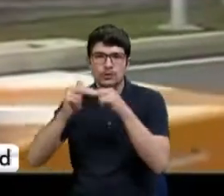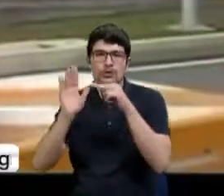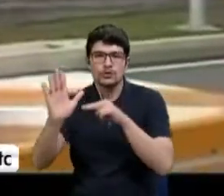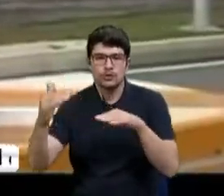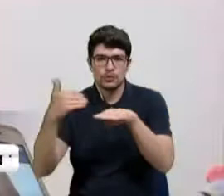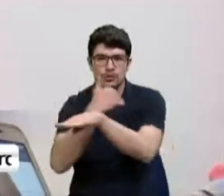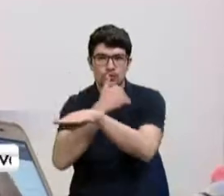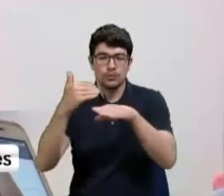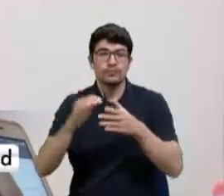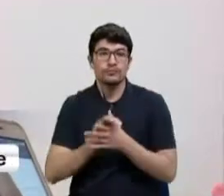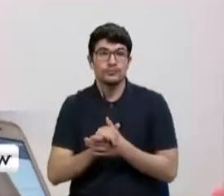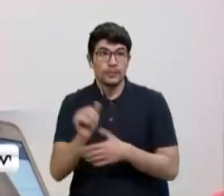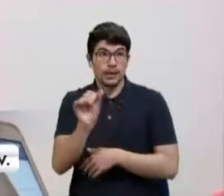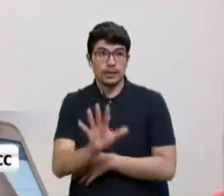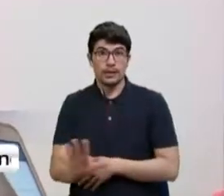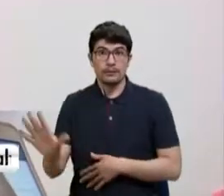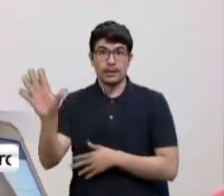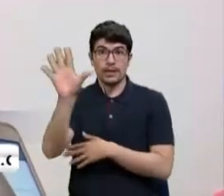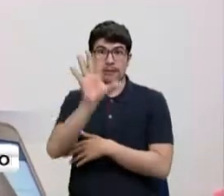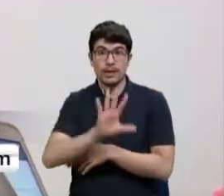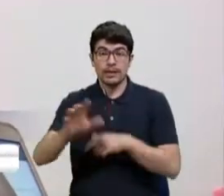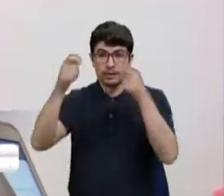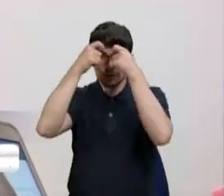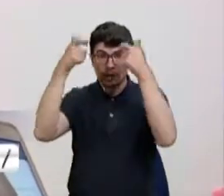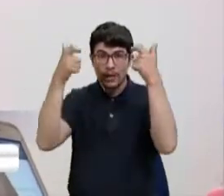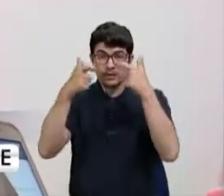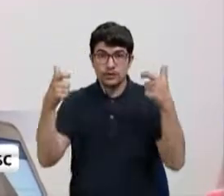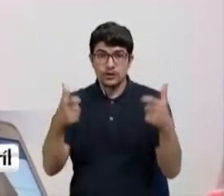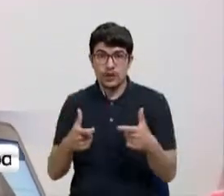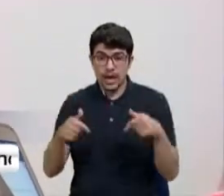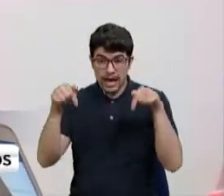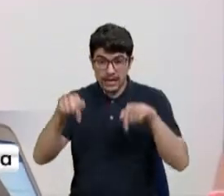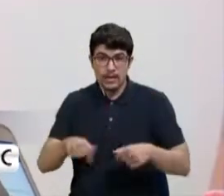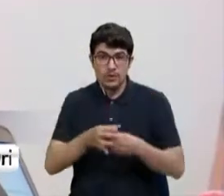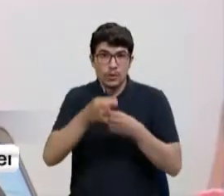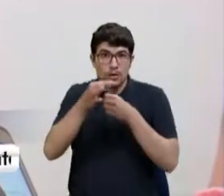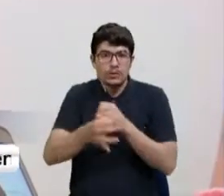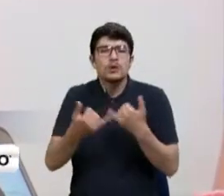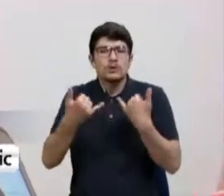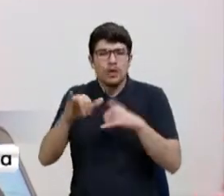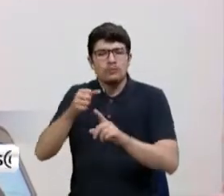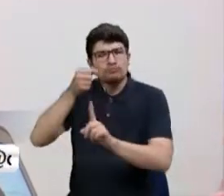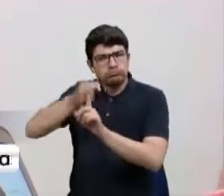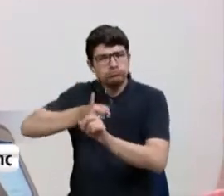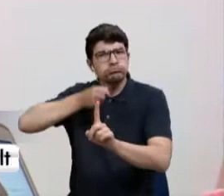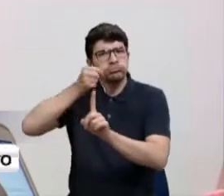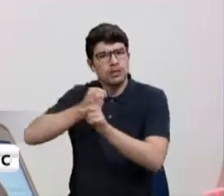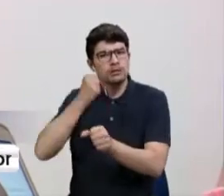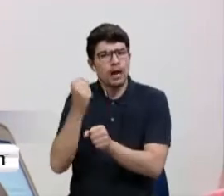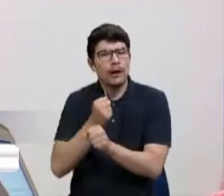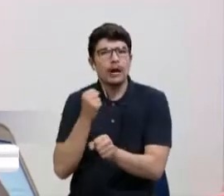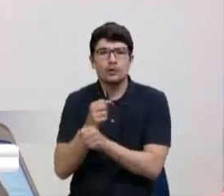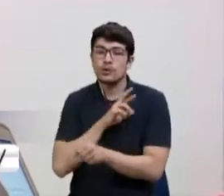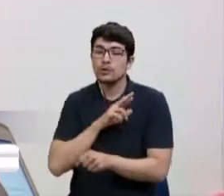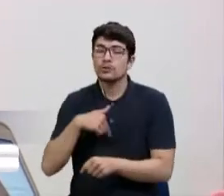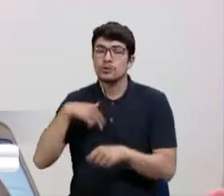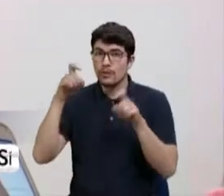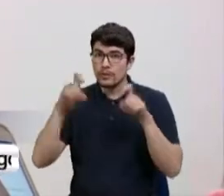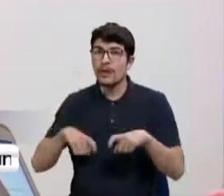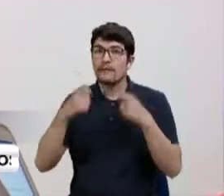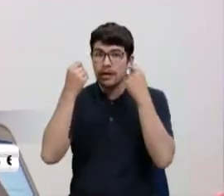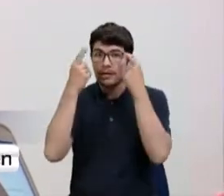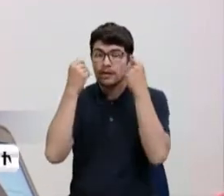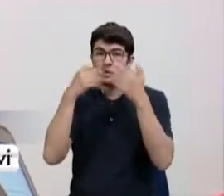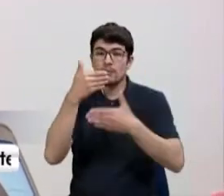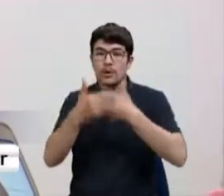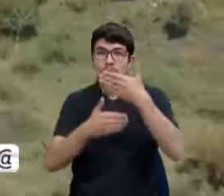El departamento, la Nación y el municipio han estado trabajando y que lo que hay que entender es que esto tiene unos trámites legales